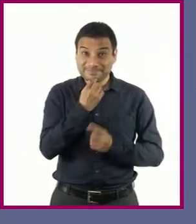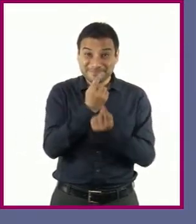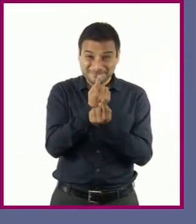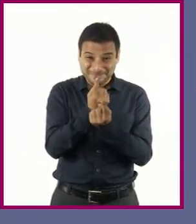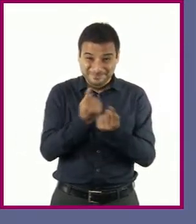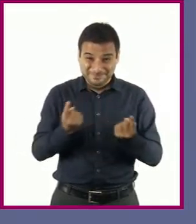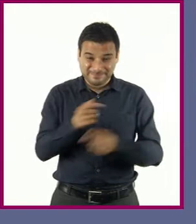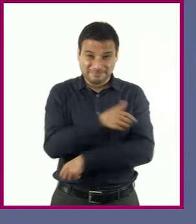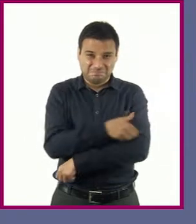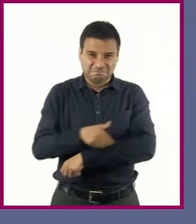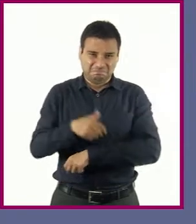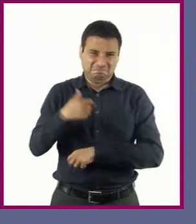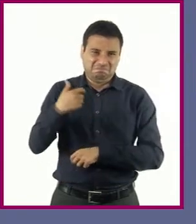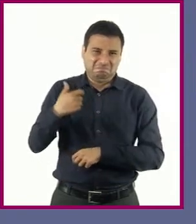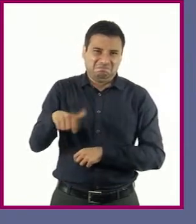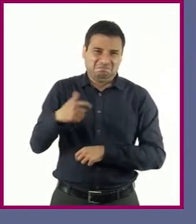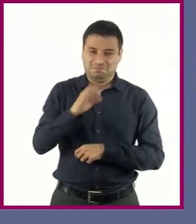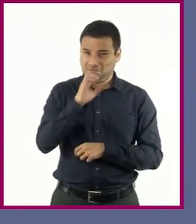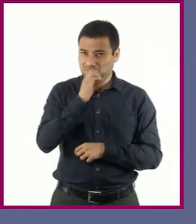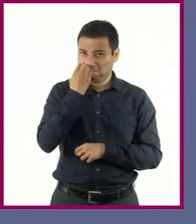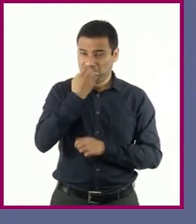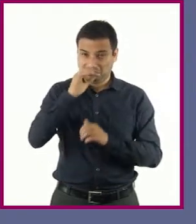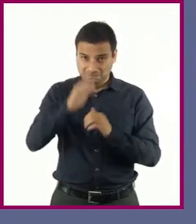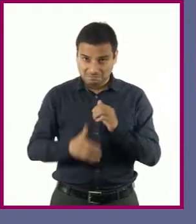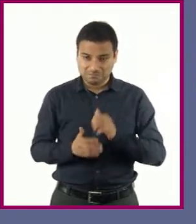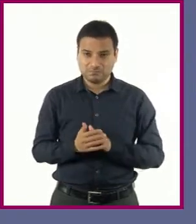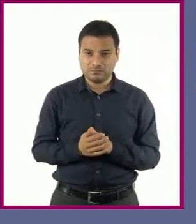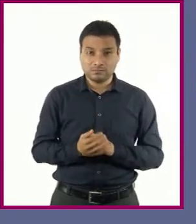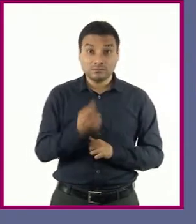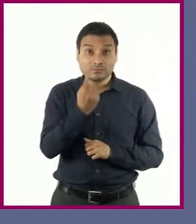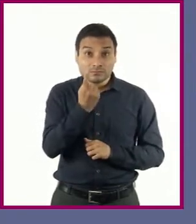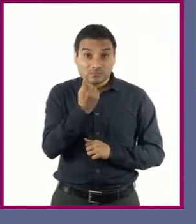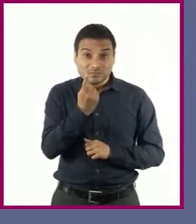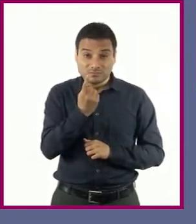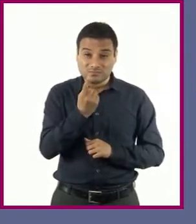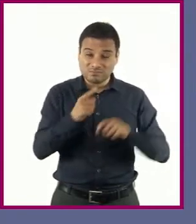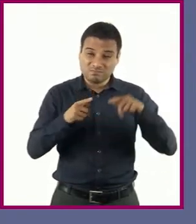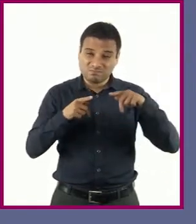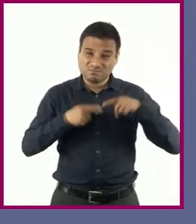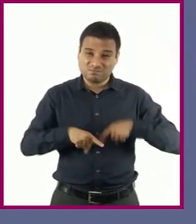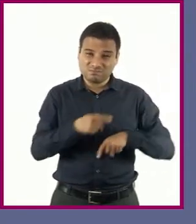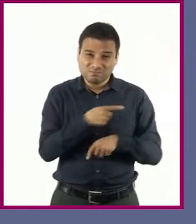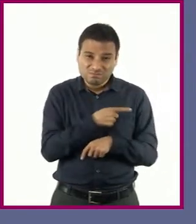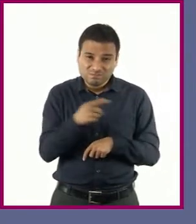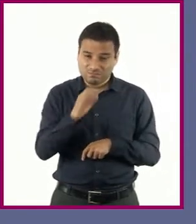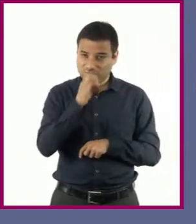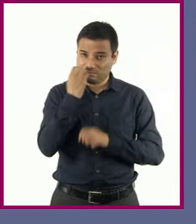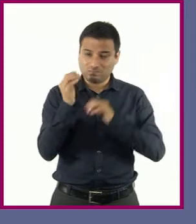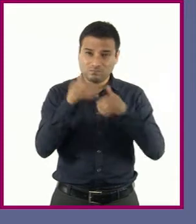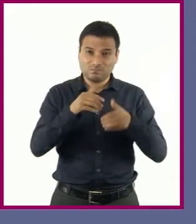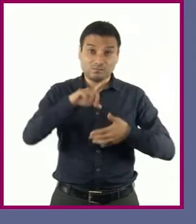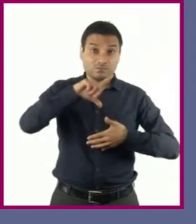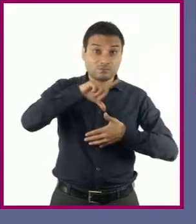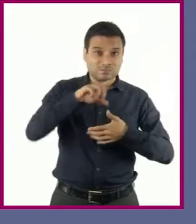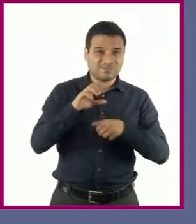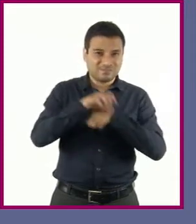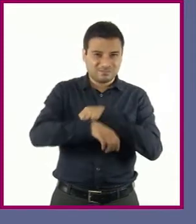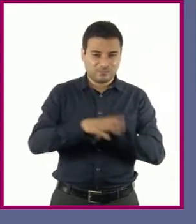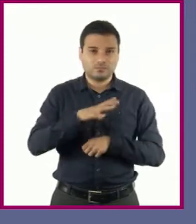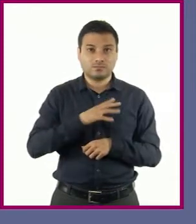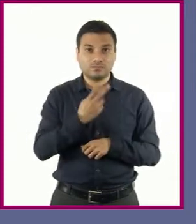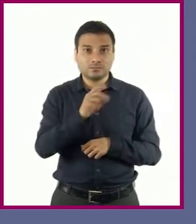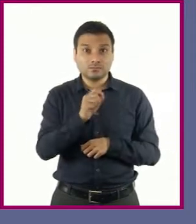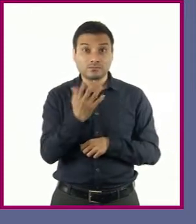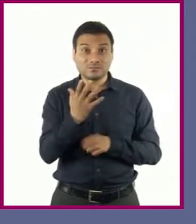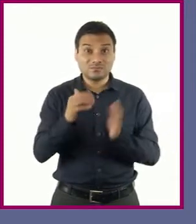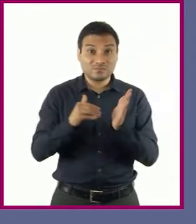ricas que terminan la escuela, solo uno que vive en pobreza puede hacerlo. En América Latina y el Caribe hay 2.5 millones